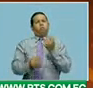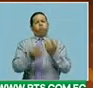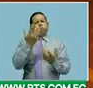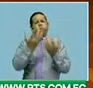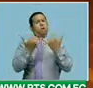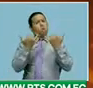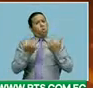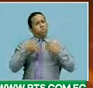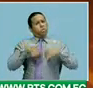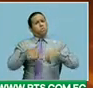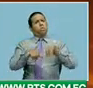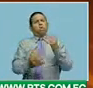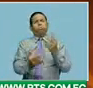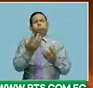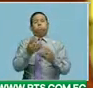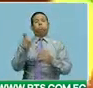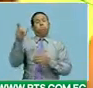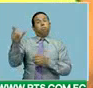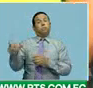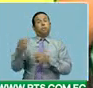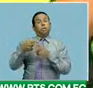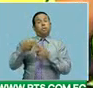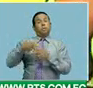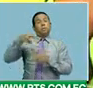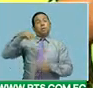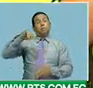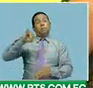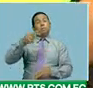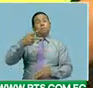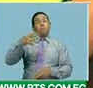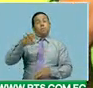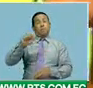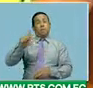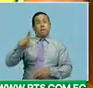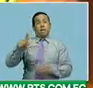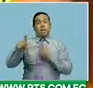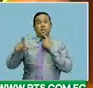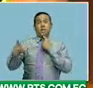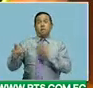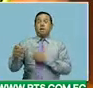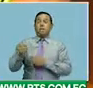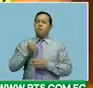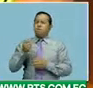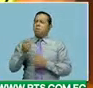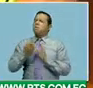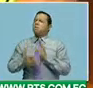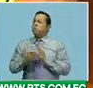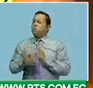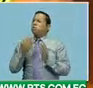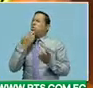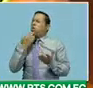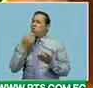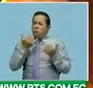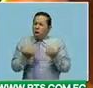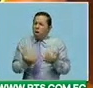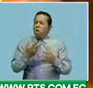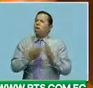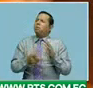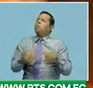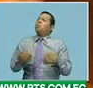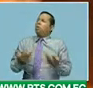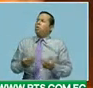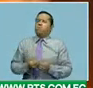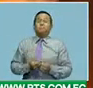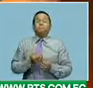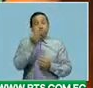hablar con Michelle Davo del puesto de comando unificado. ¿Qué tal? Buenas noches, Michelle, coméntenos qué es lo que han logrado hacer hasta el momento. Sí, muy